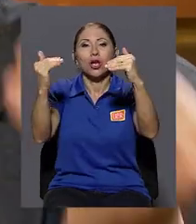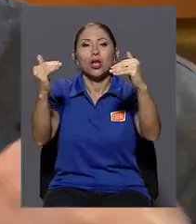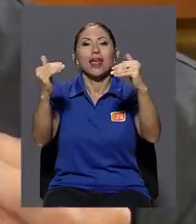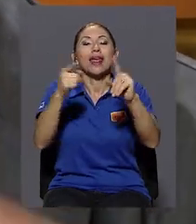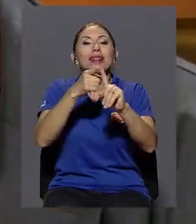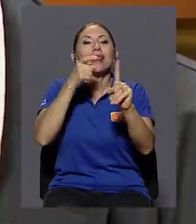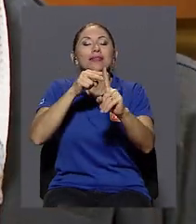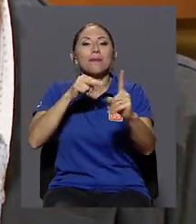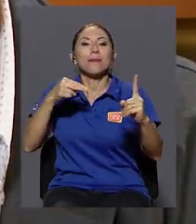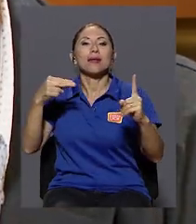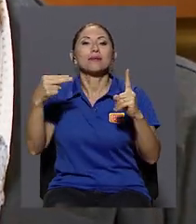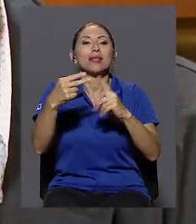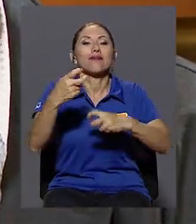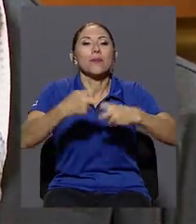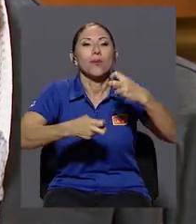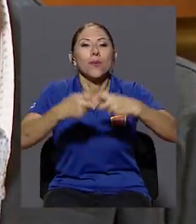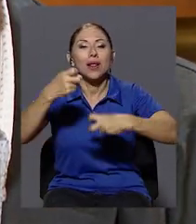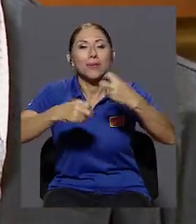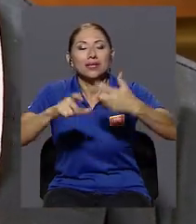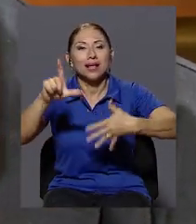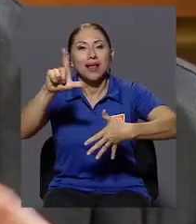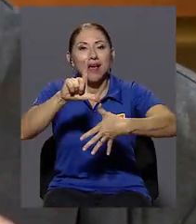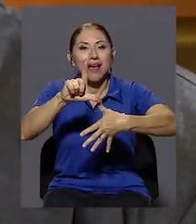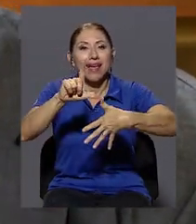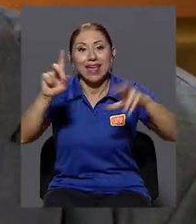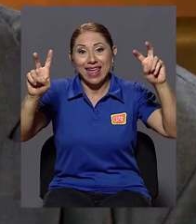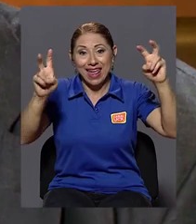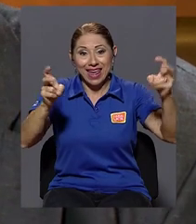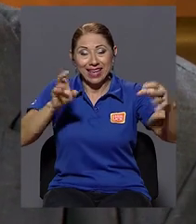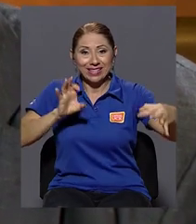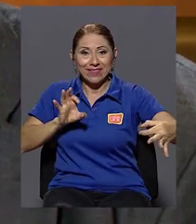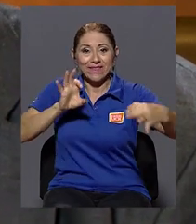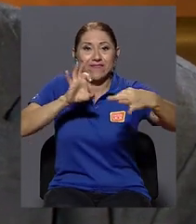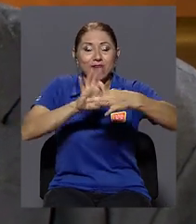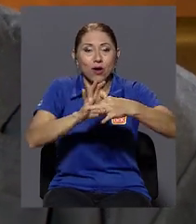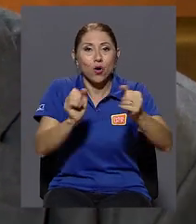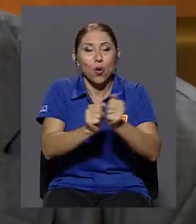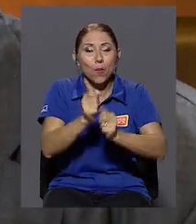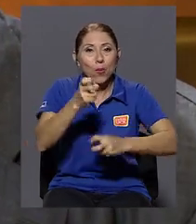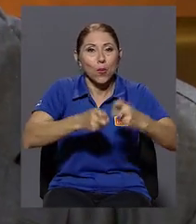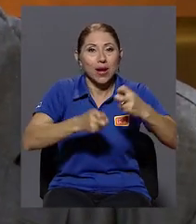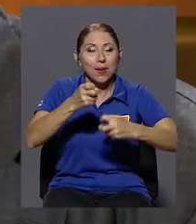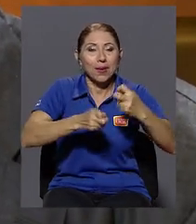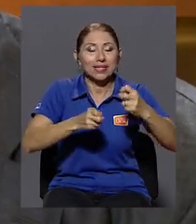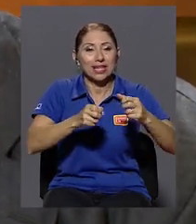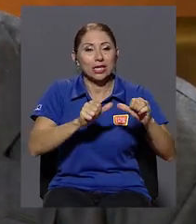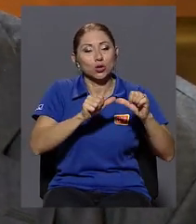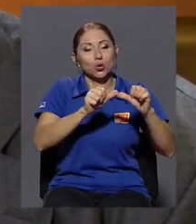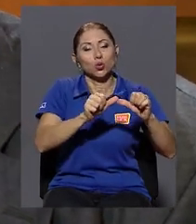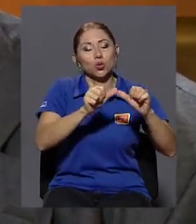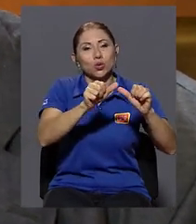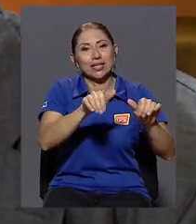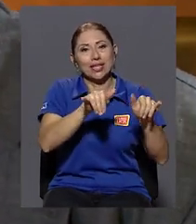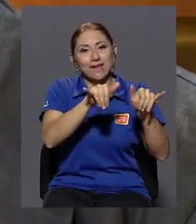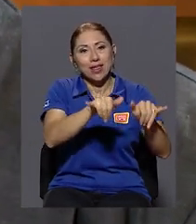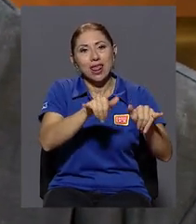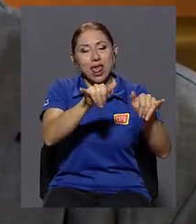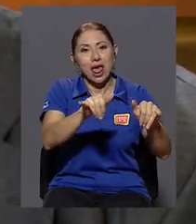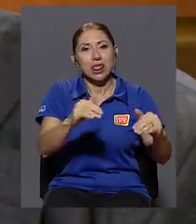la perspectiva de los problemas que tiene América Latina. Por eso los ejes temáticos se vincularon con los problemas de sustentabilidad y